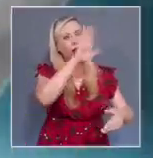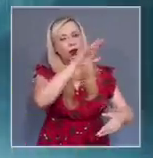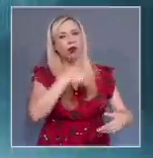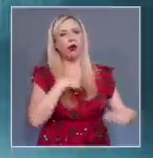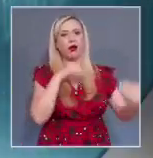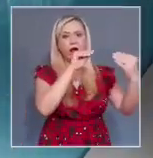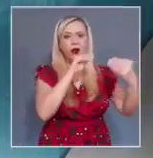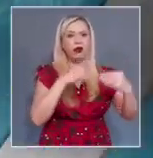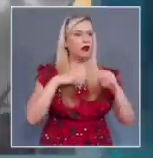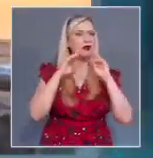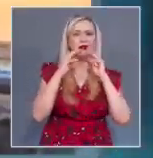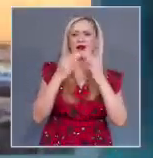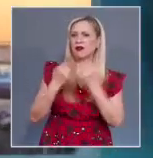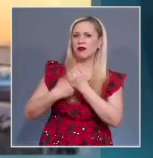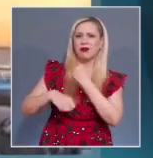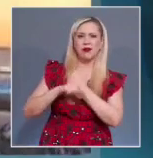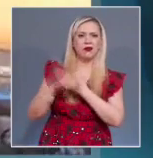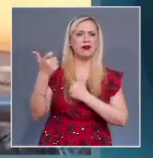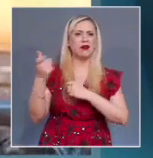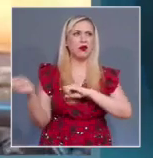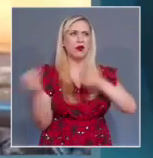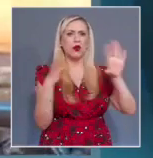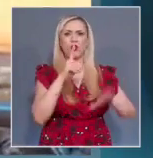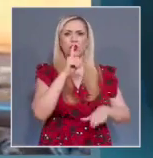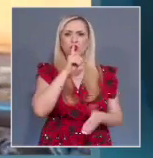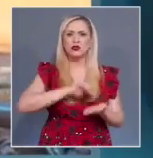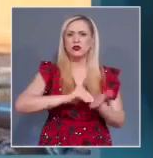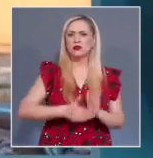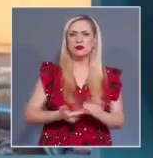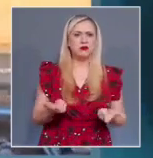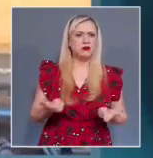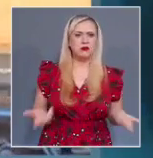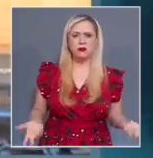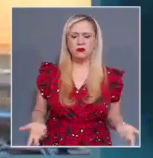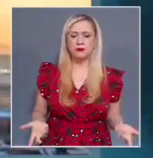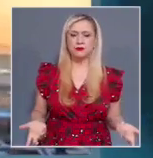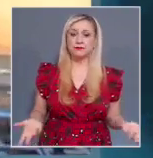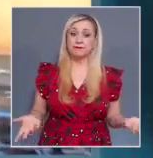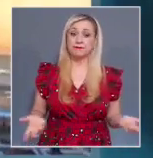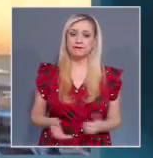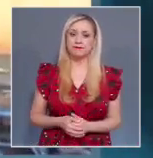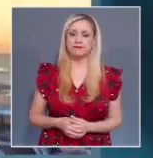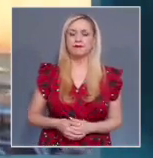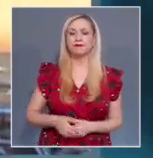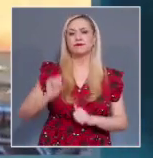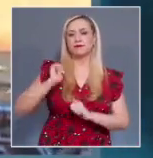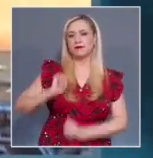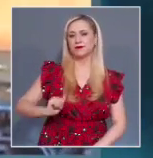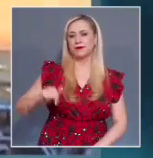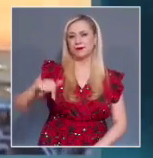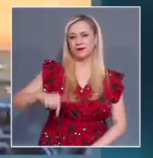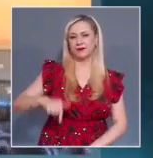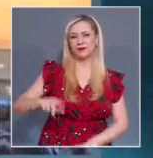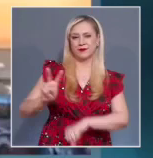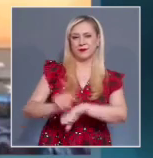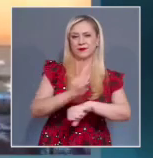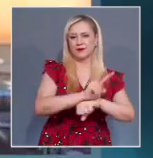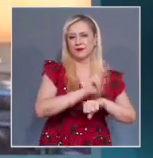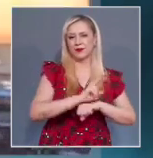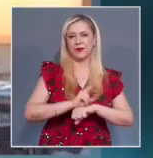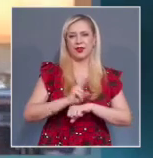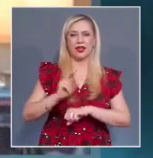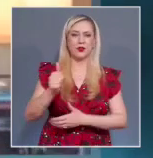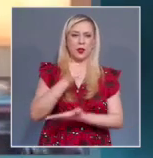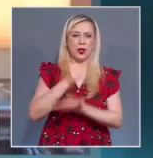delictuosa. El secretario de Seguridad Ciudadana de la Ciudad de México, Omar García Harfuch, informó que esta mañana